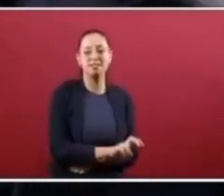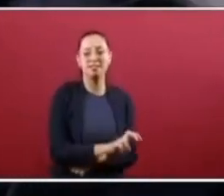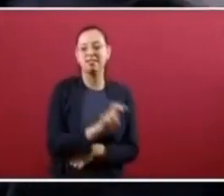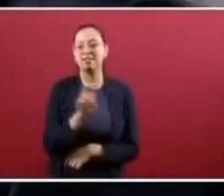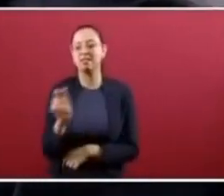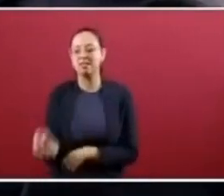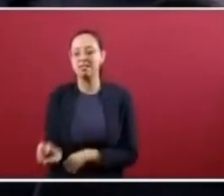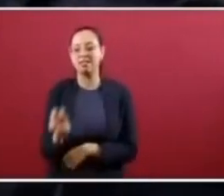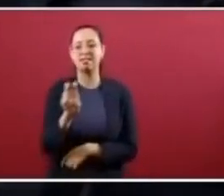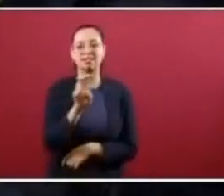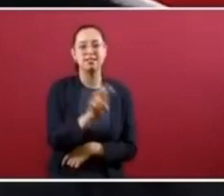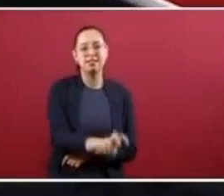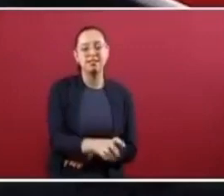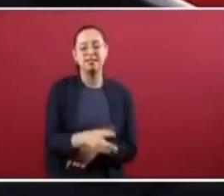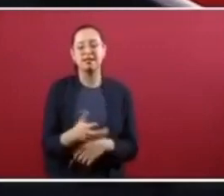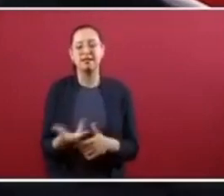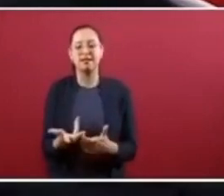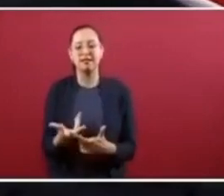chapulines conservadores